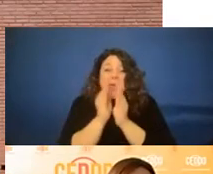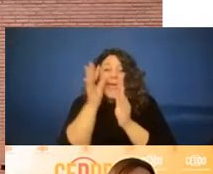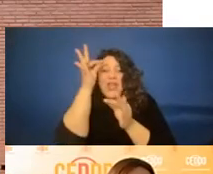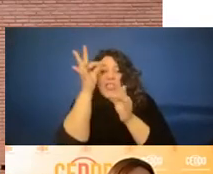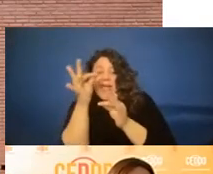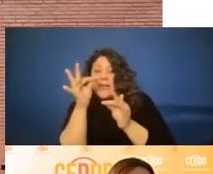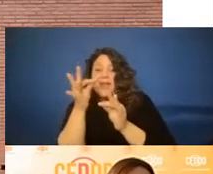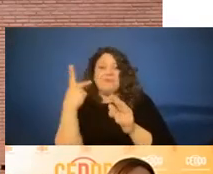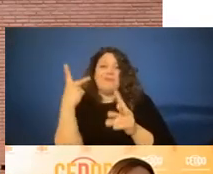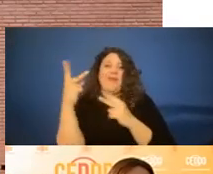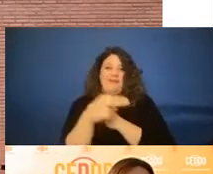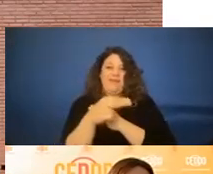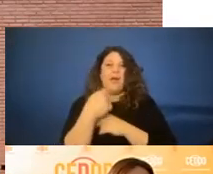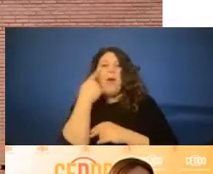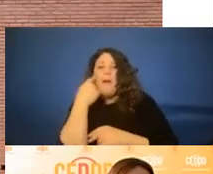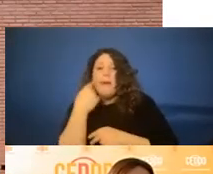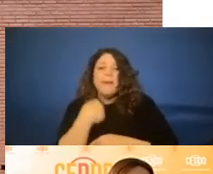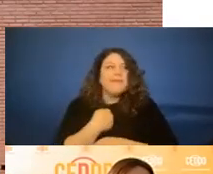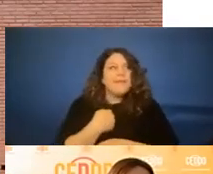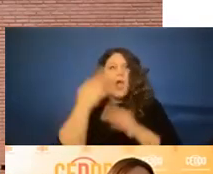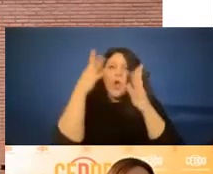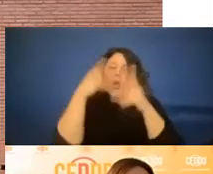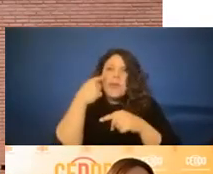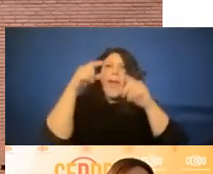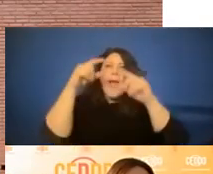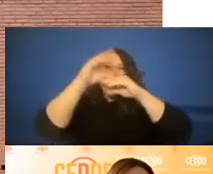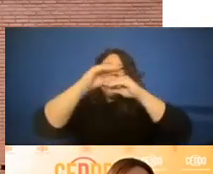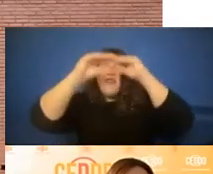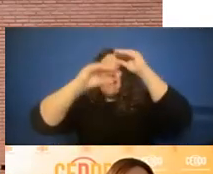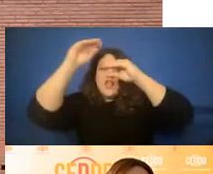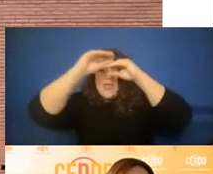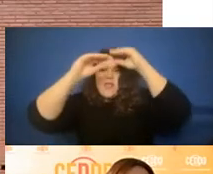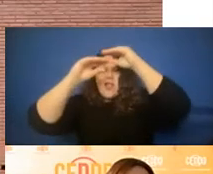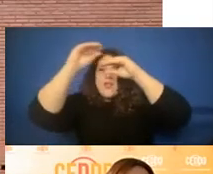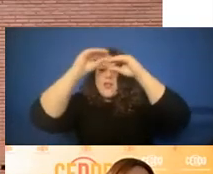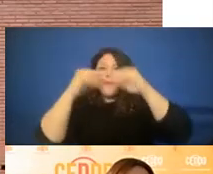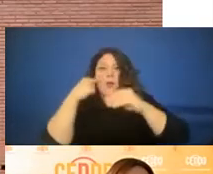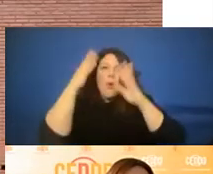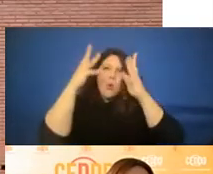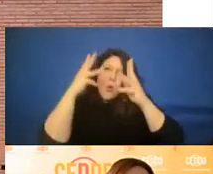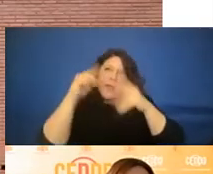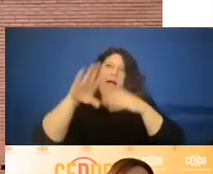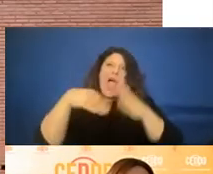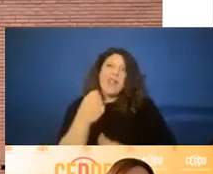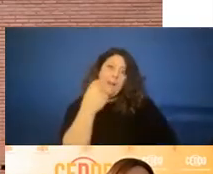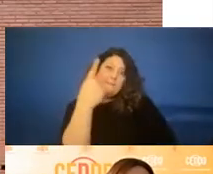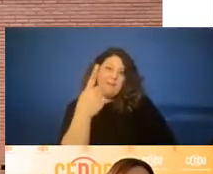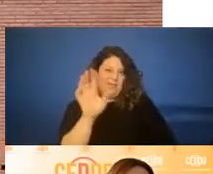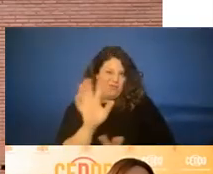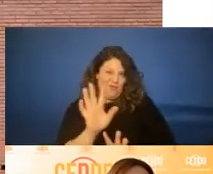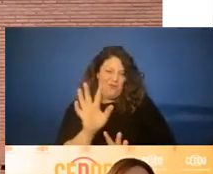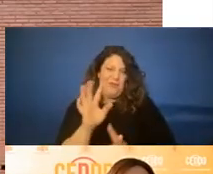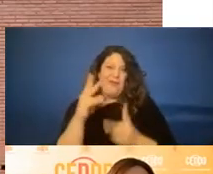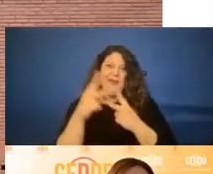detalles donde ellos se pongan a contar 1 ladrillo, 2 ladrillos, 3 ladrillos, hasta 1000 ladrillos. Lo mejor es que